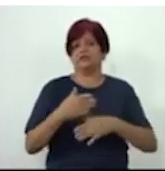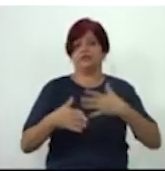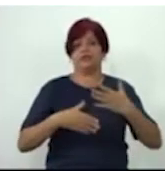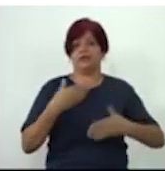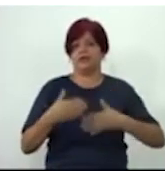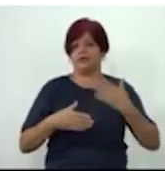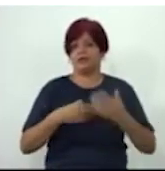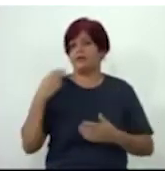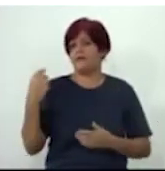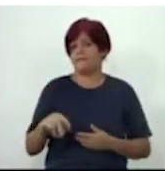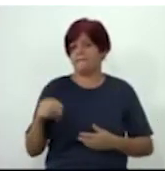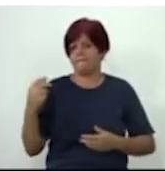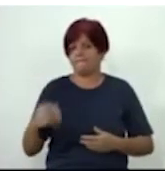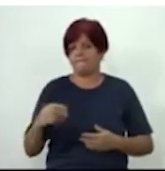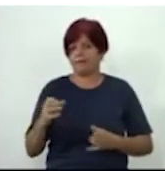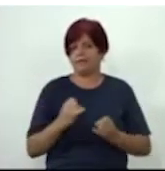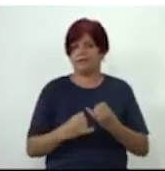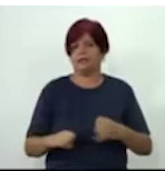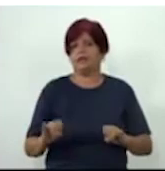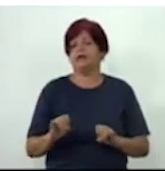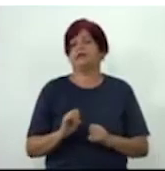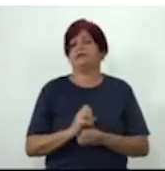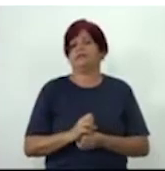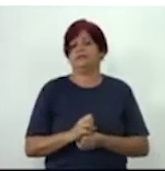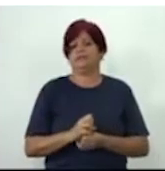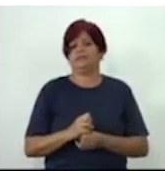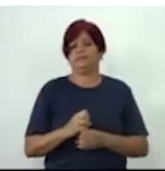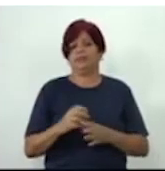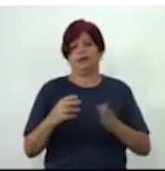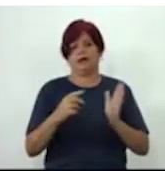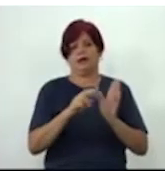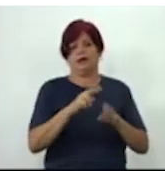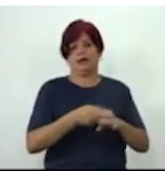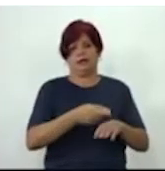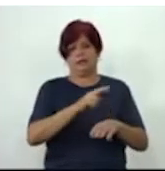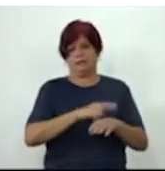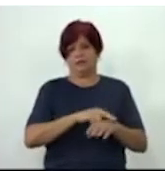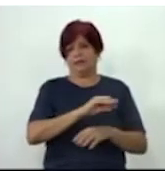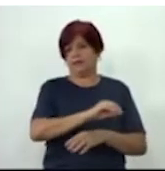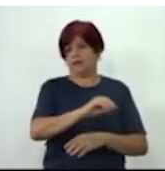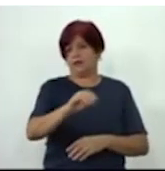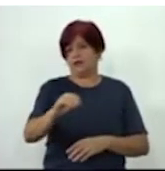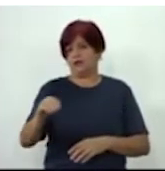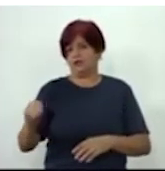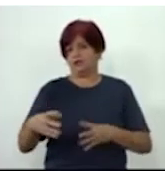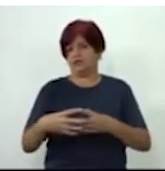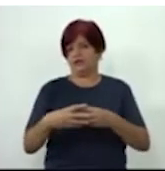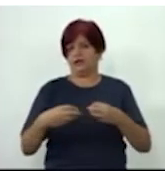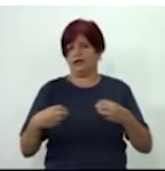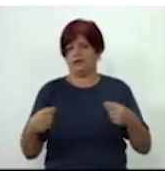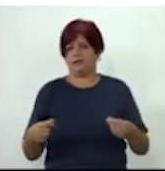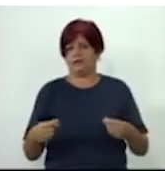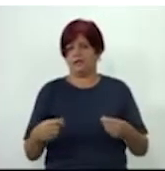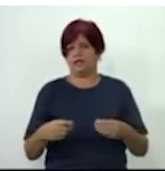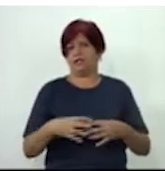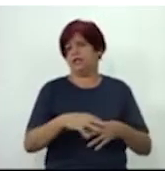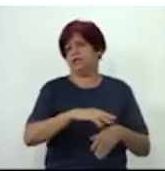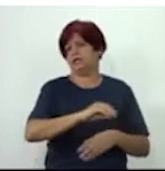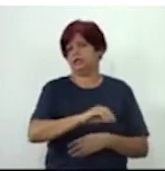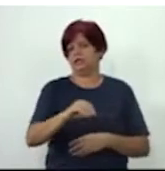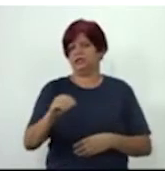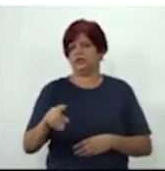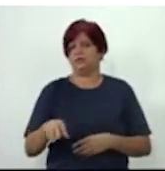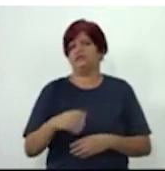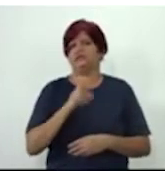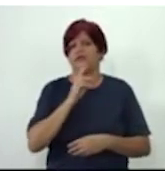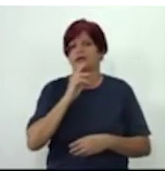actividades prácticas independientes al representar la distribución de las tierras y las aguas en el